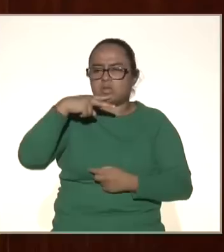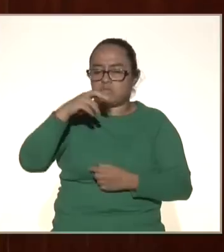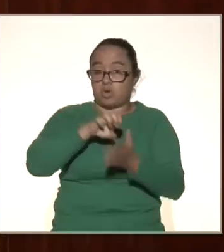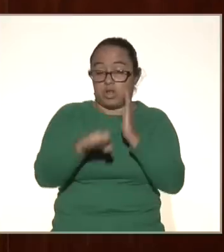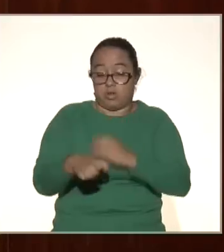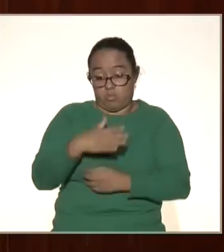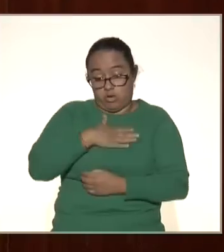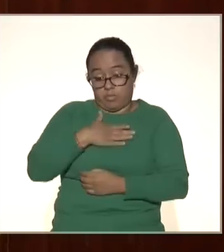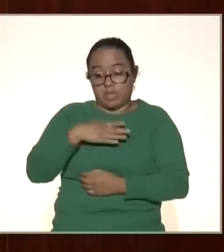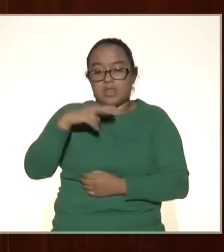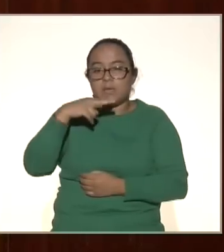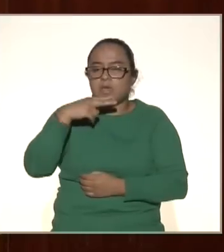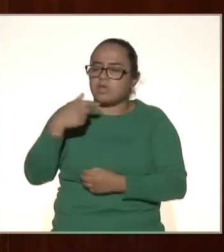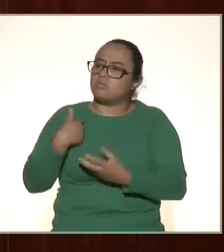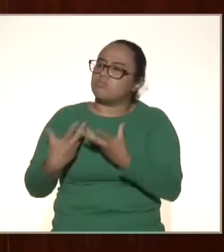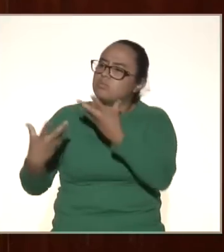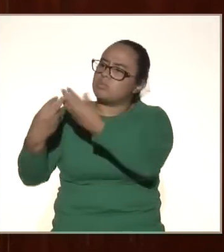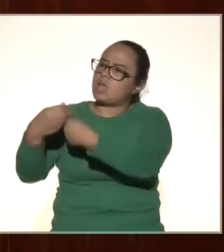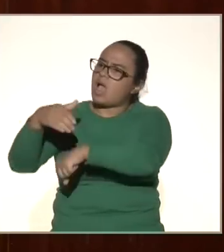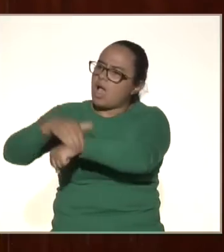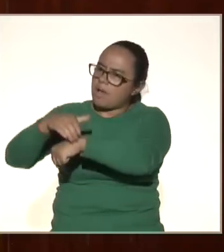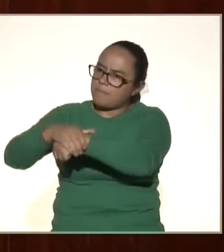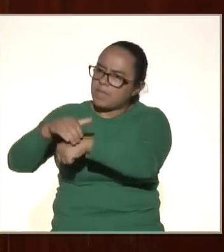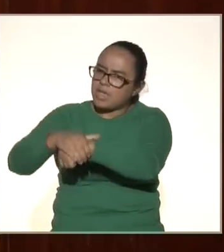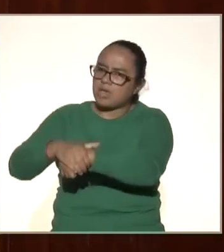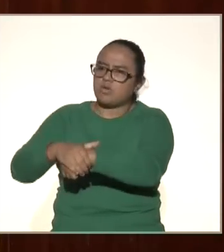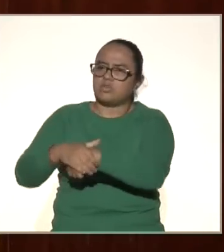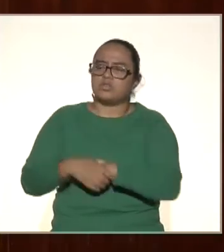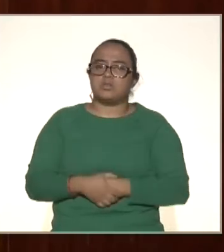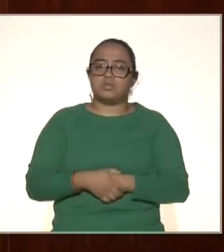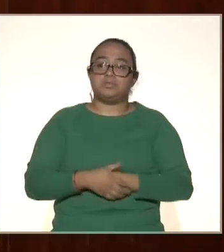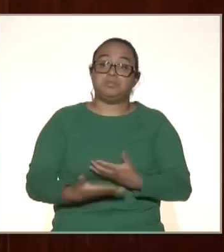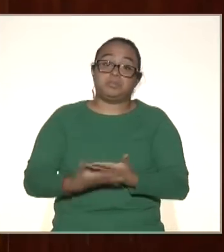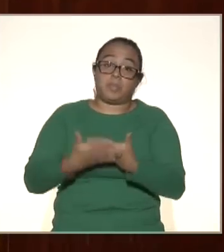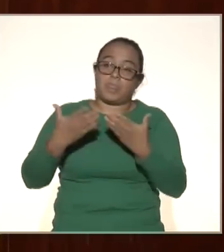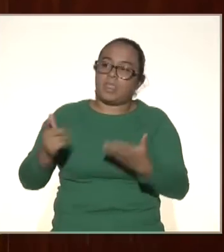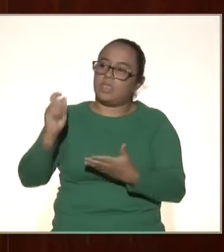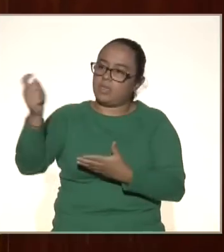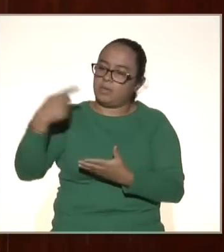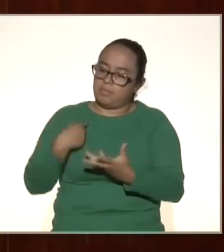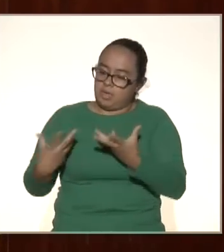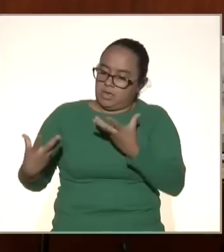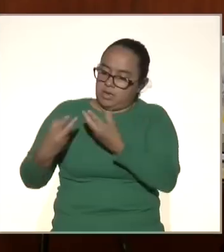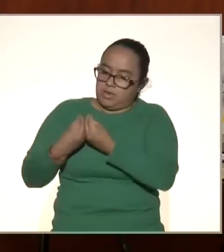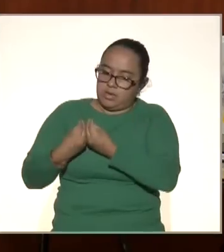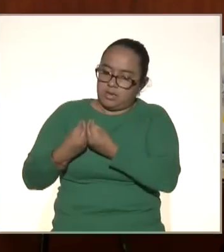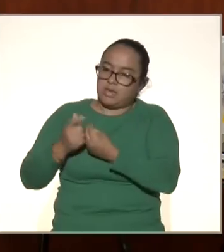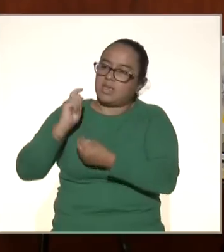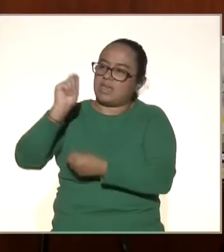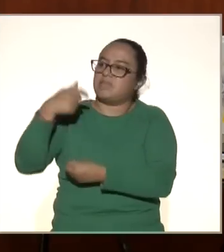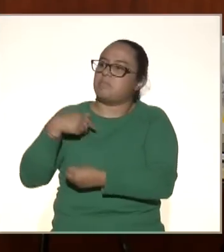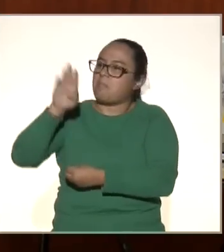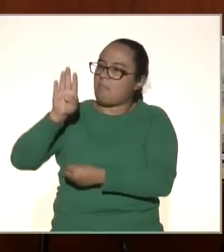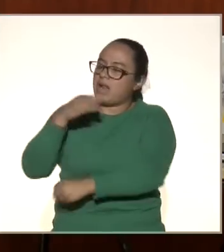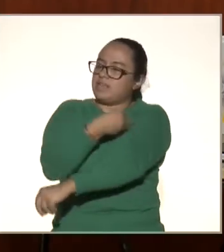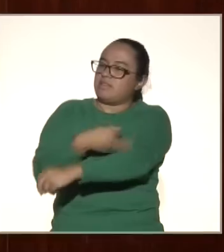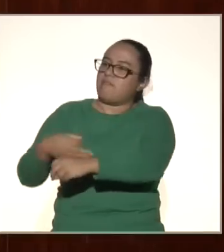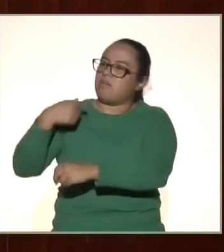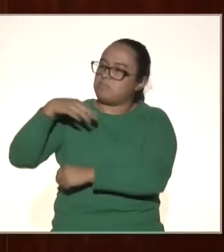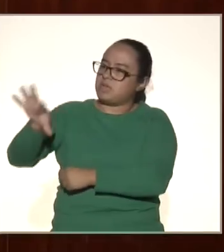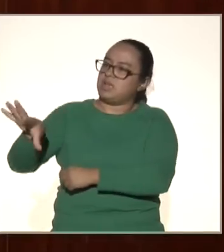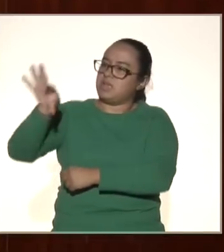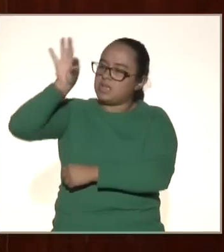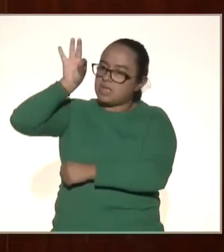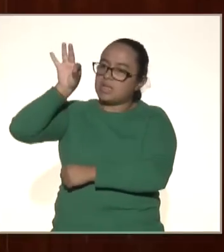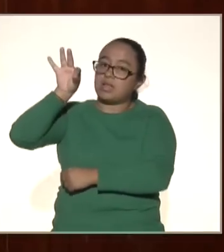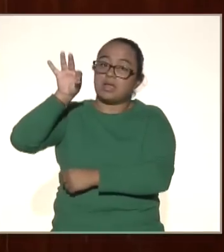mí la he pasado con mis amigos, que ahora son parte de mi tribu, ¿no? Que es tu familia elegida. Es mi familia elegida, exactamente, ¿no? Y